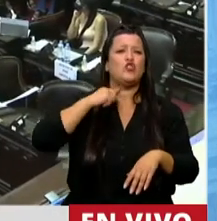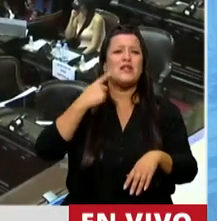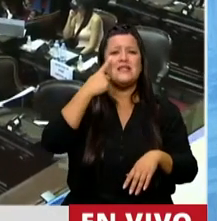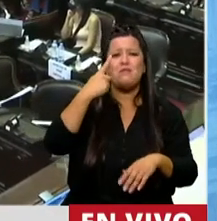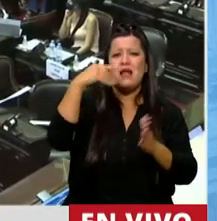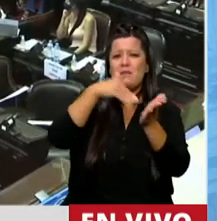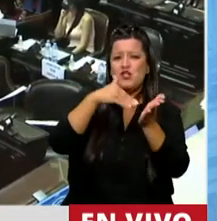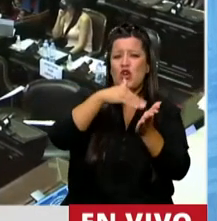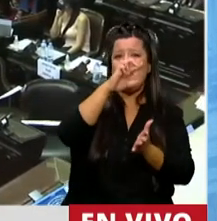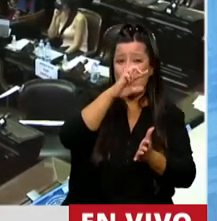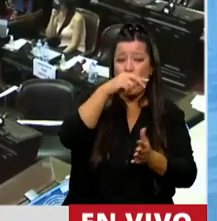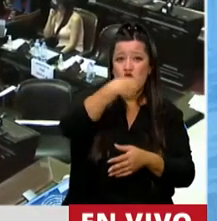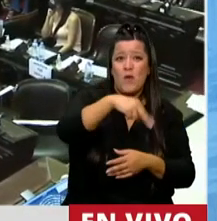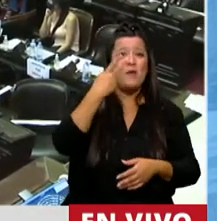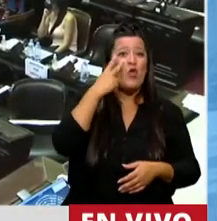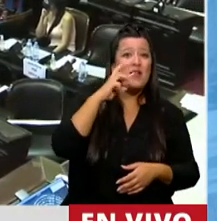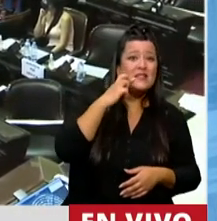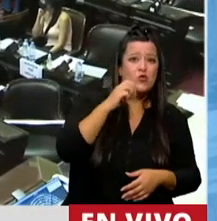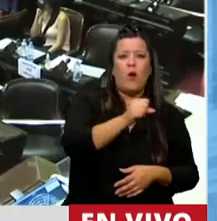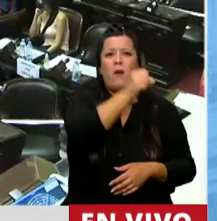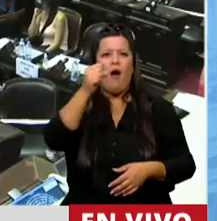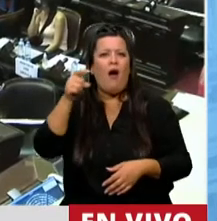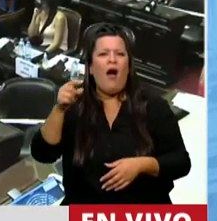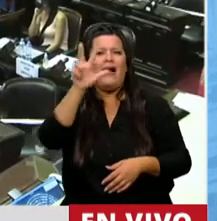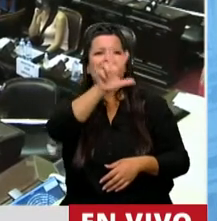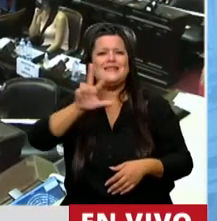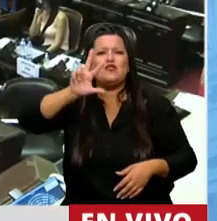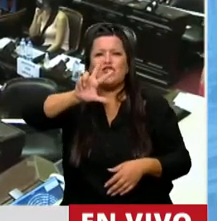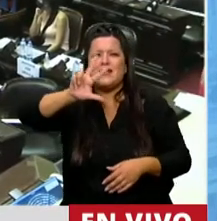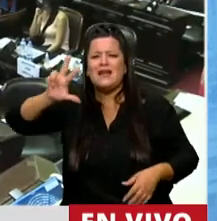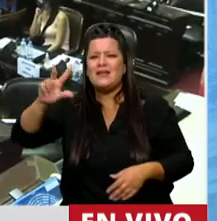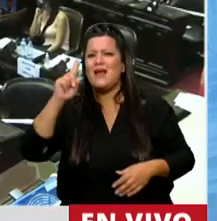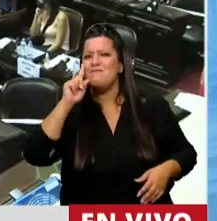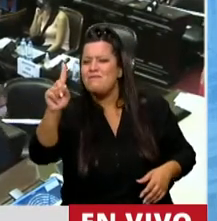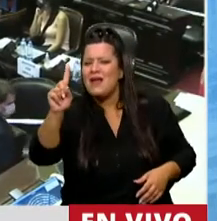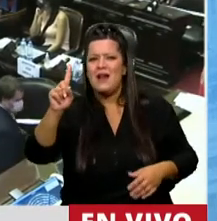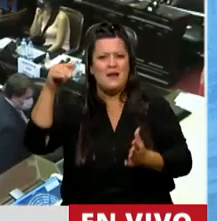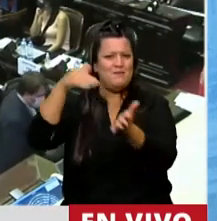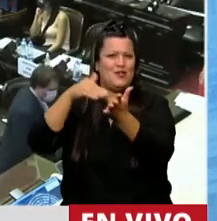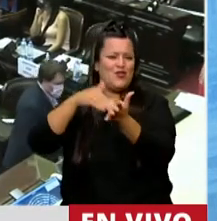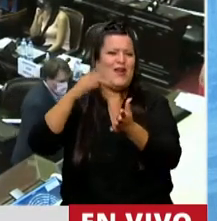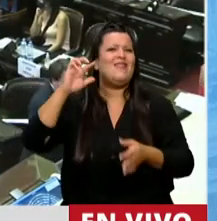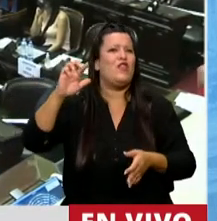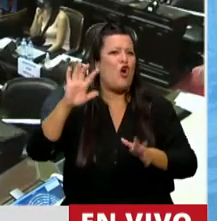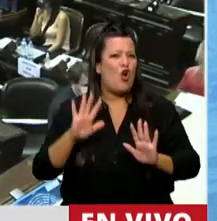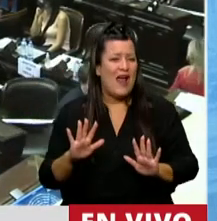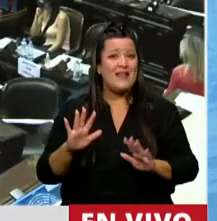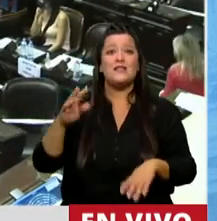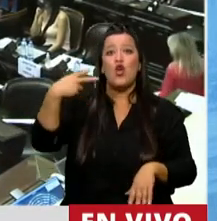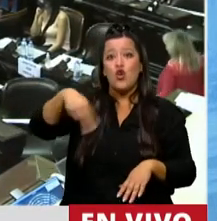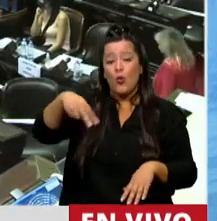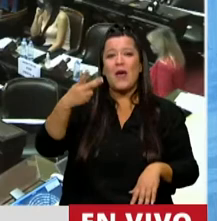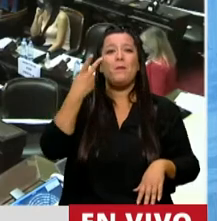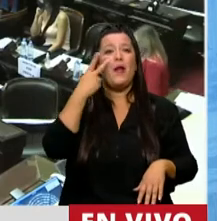de dólares en noviembre de 2019 a 333 mil millones de dólares en noviembre